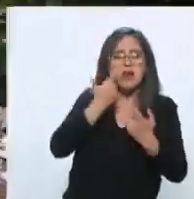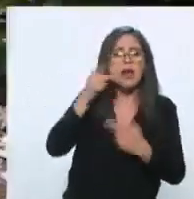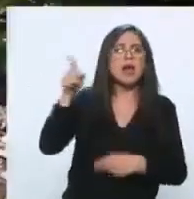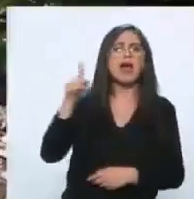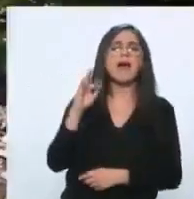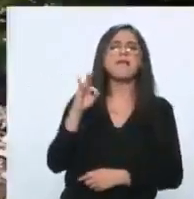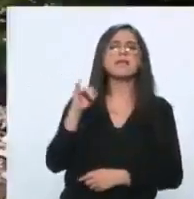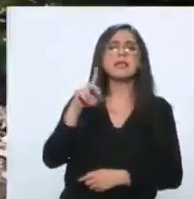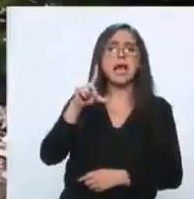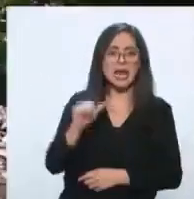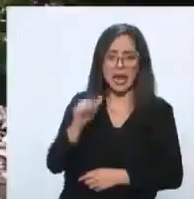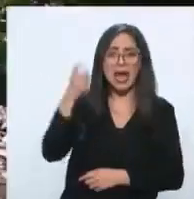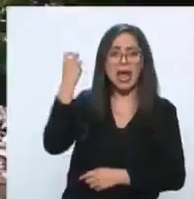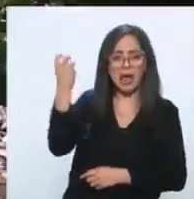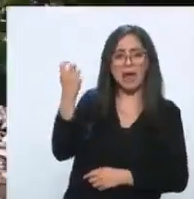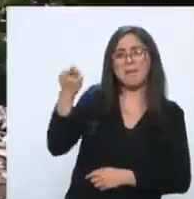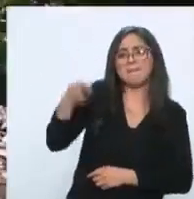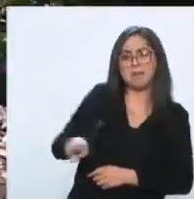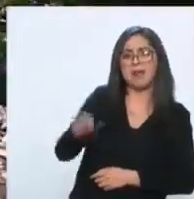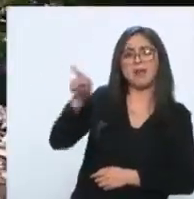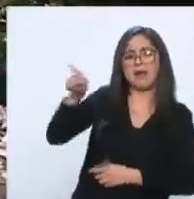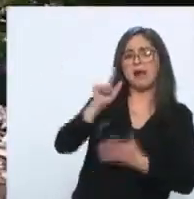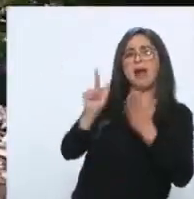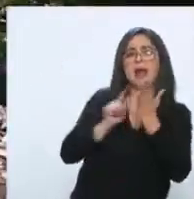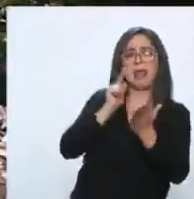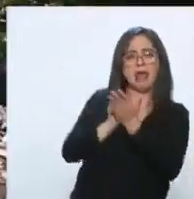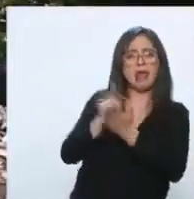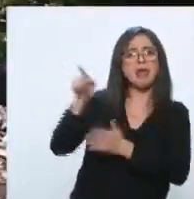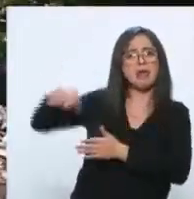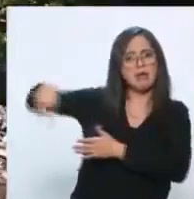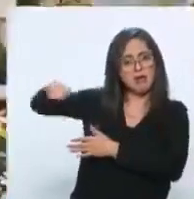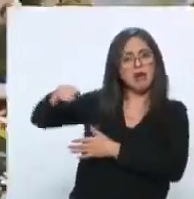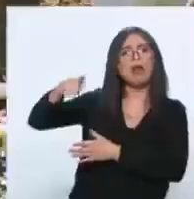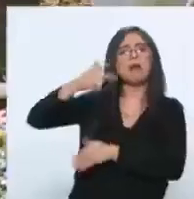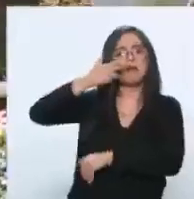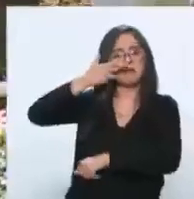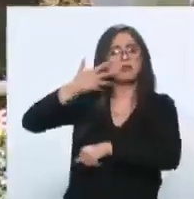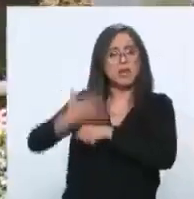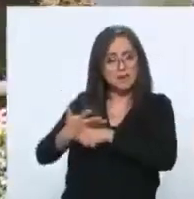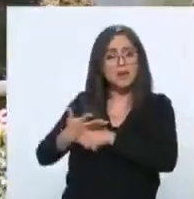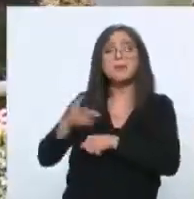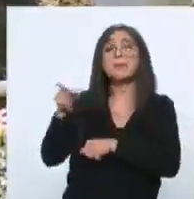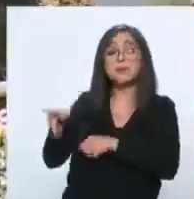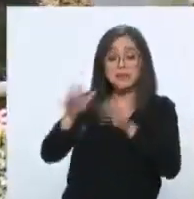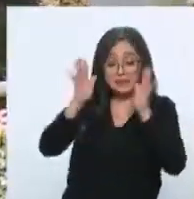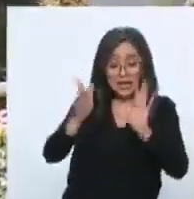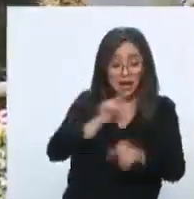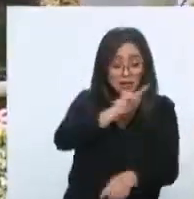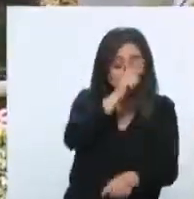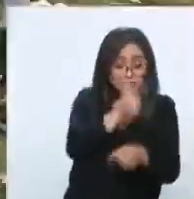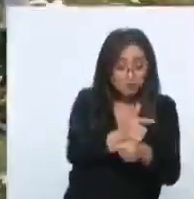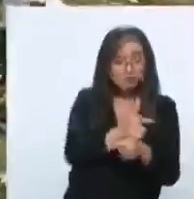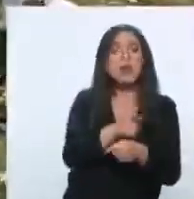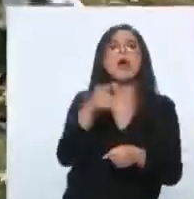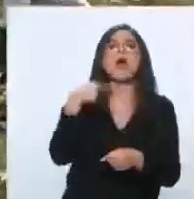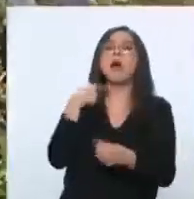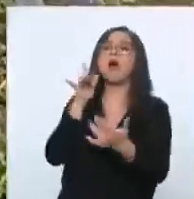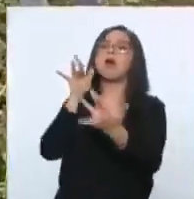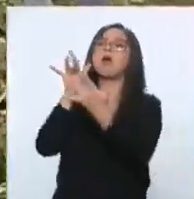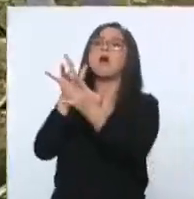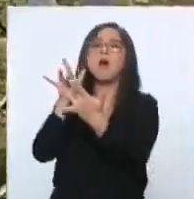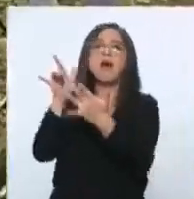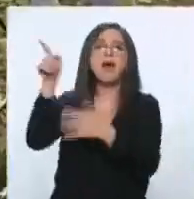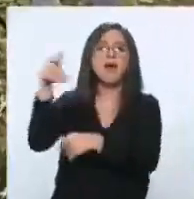ley, pues informan a las familias sobre esta identificación, esta posible coincidencia, ¿no?